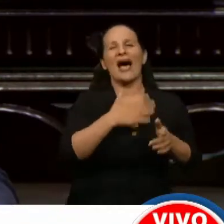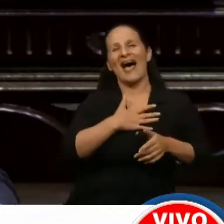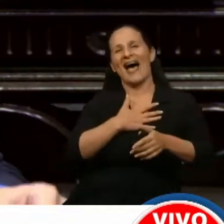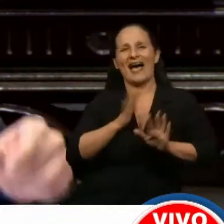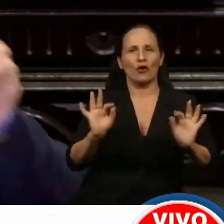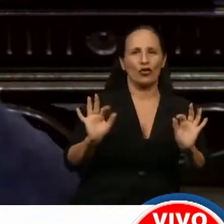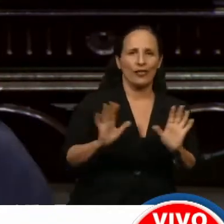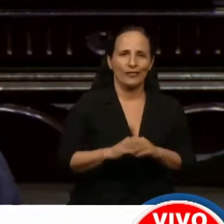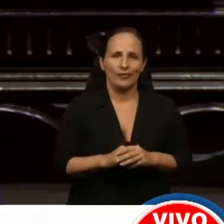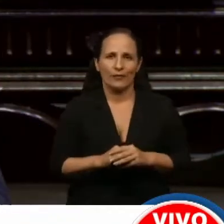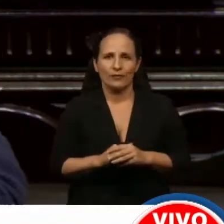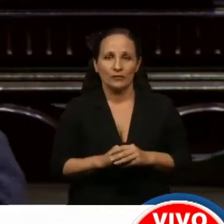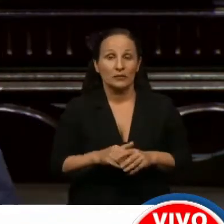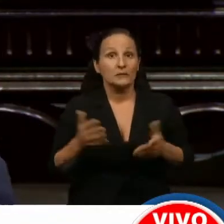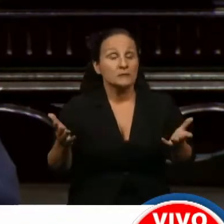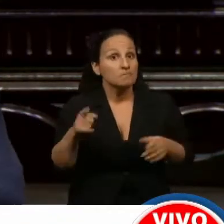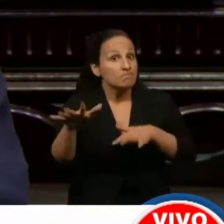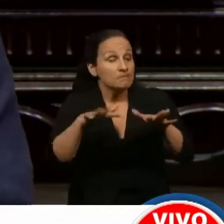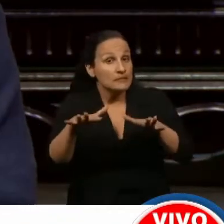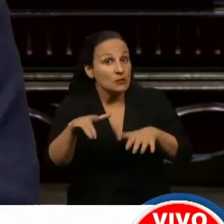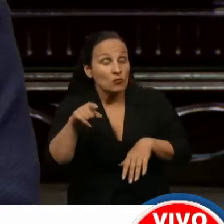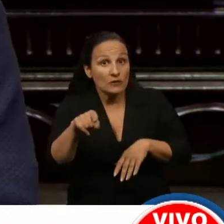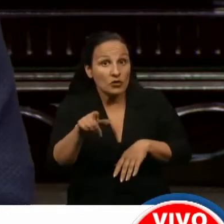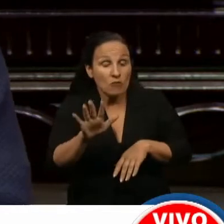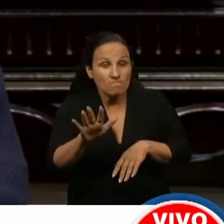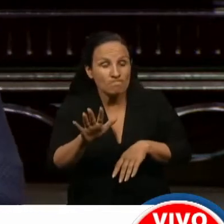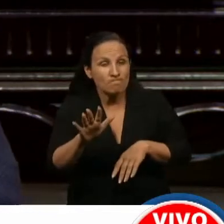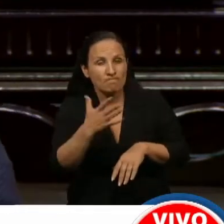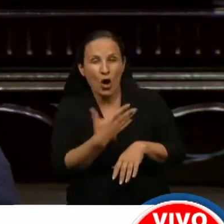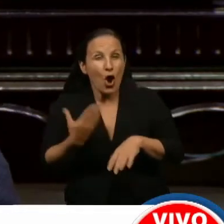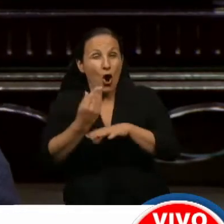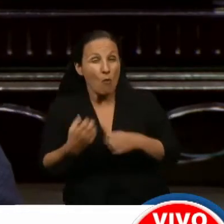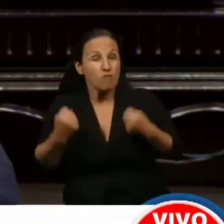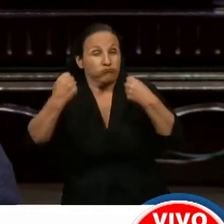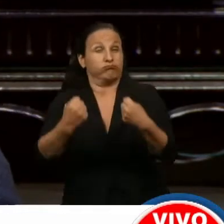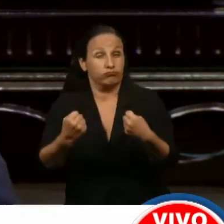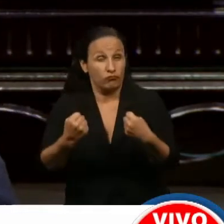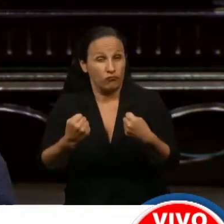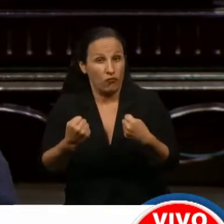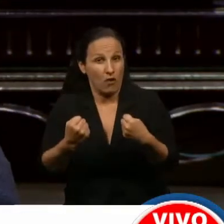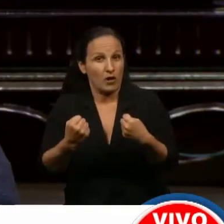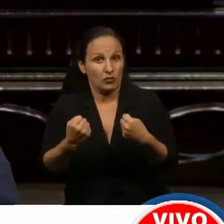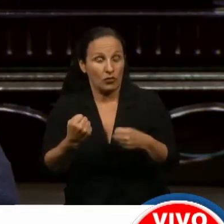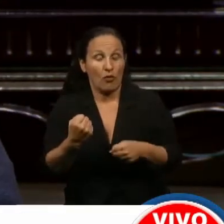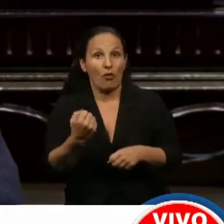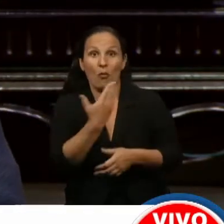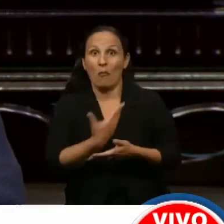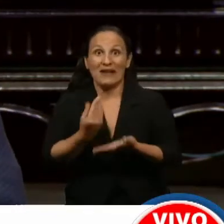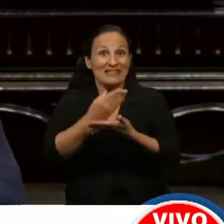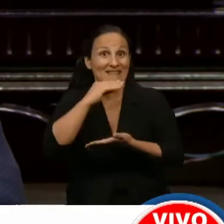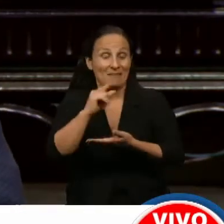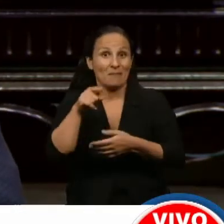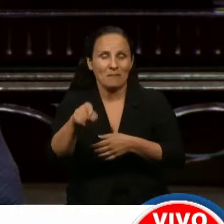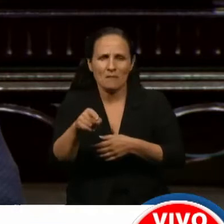verdad que en una situación como esta, el esfuerzo que hace el gobierno, el proyecto del presidente de la Cámara, es